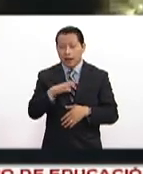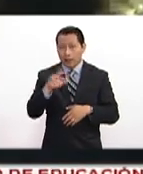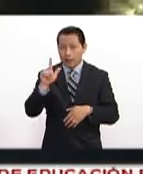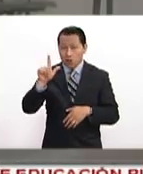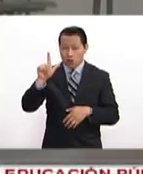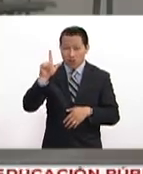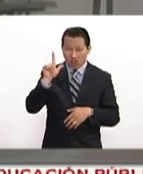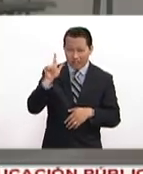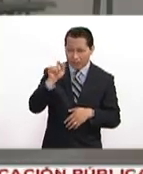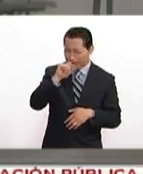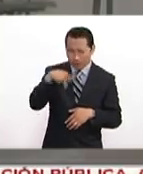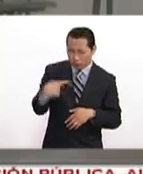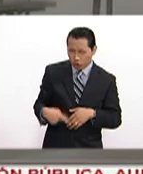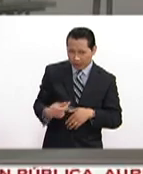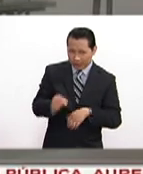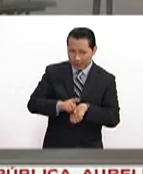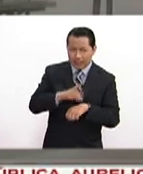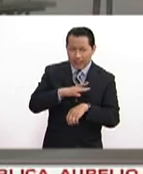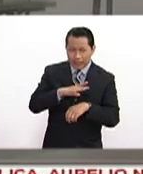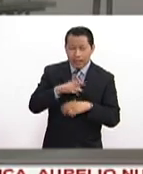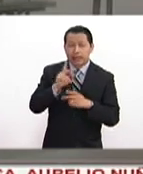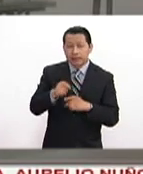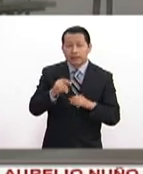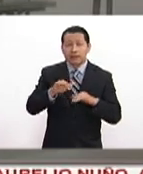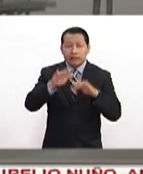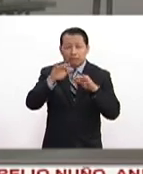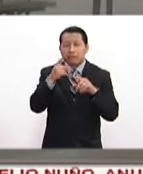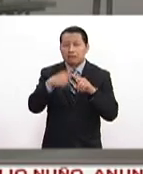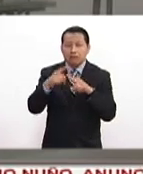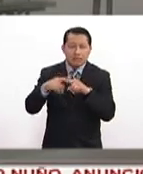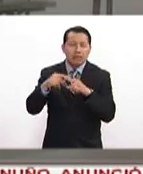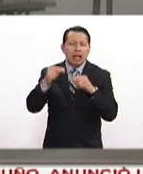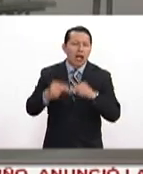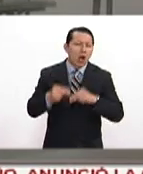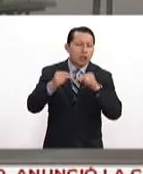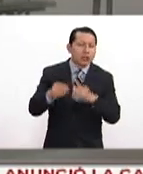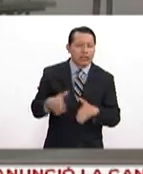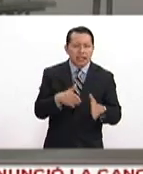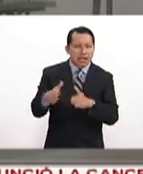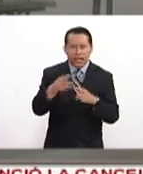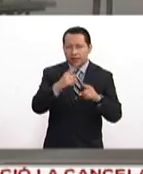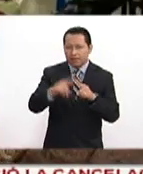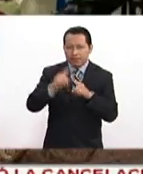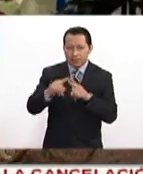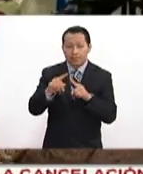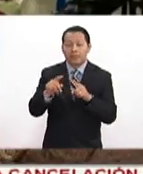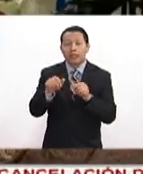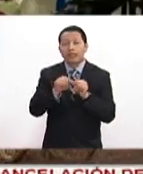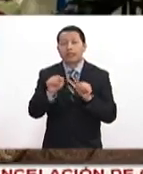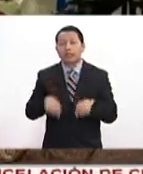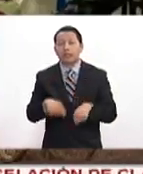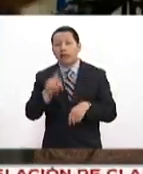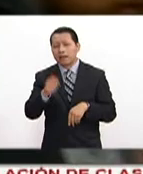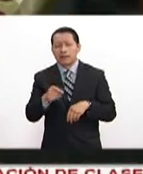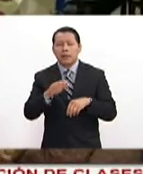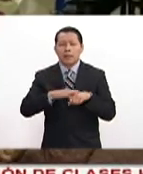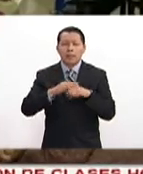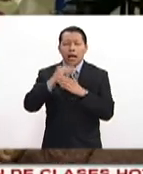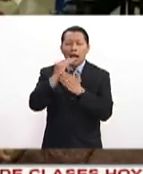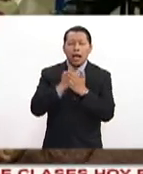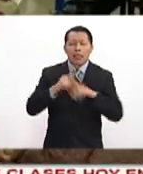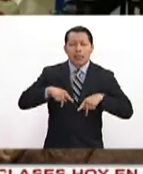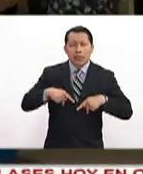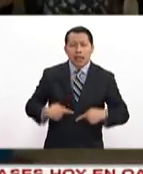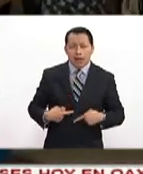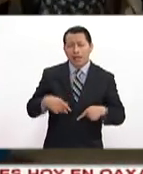lunes, donde se temían las inundaciones de casas, negocios y carreteras en las zonas bajas. El sistema se esperaba que se debilitara a tormenta tropical